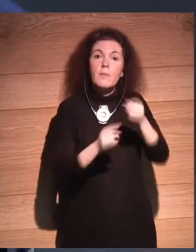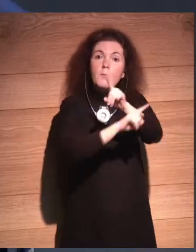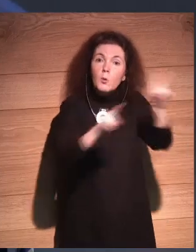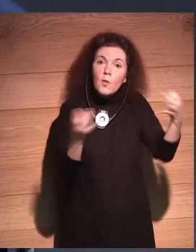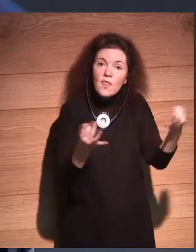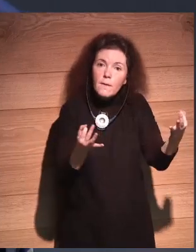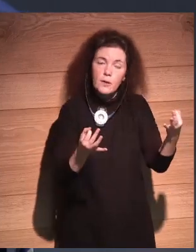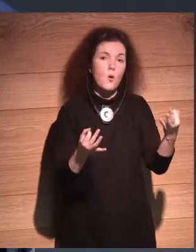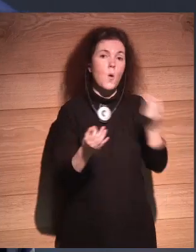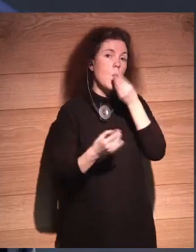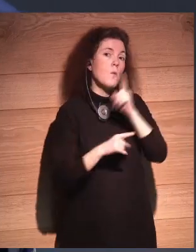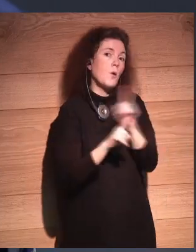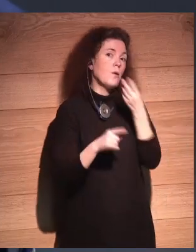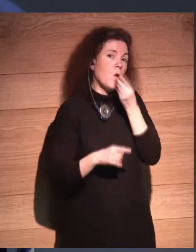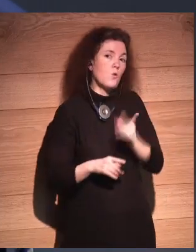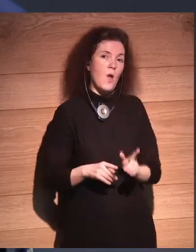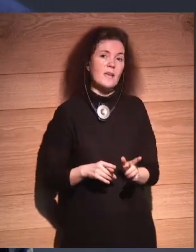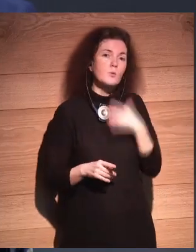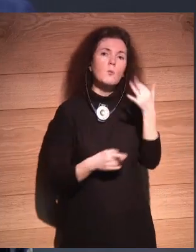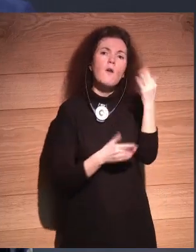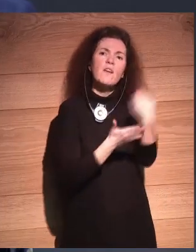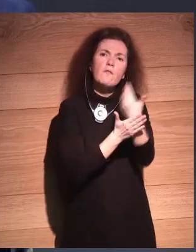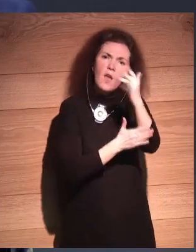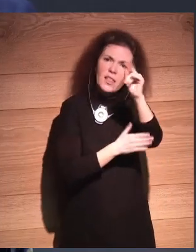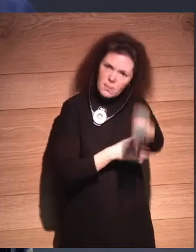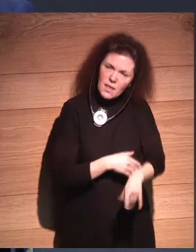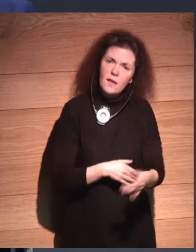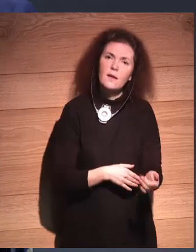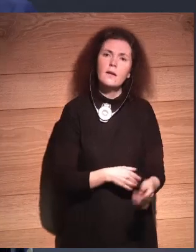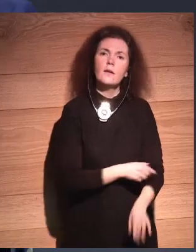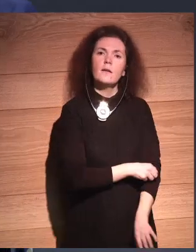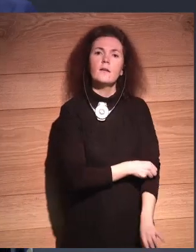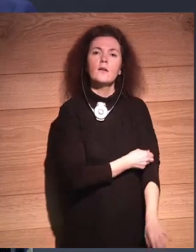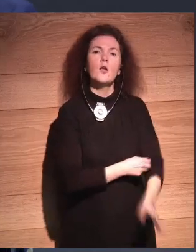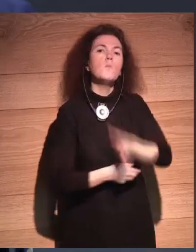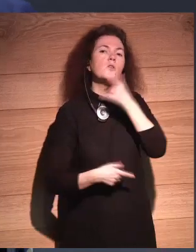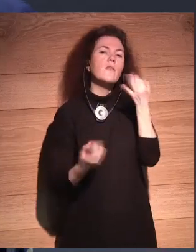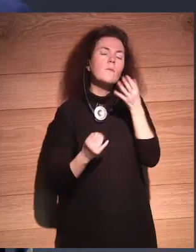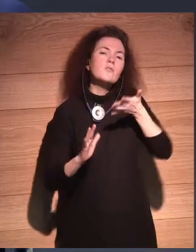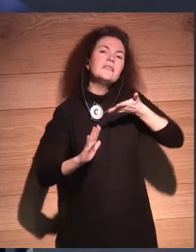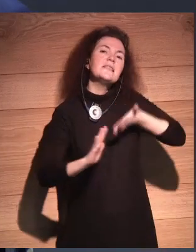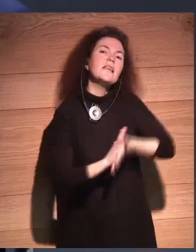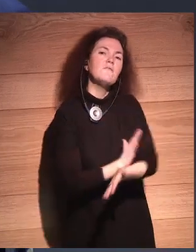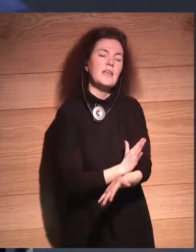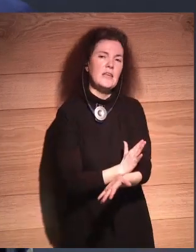prohibirla? No sería bueno prohibirla, porque también tiene sus beneficios. Por eso tenemos que definir